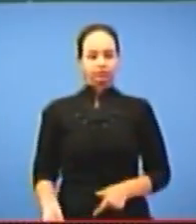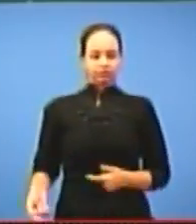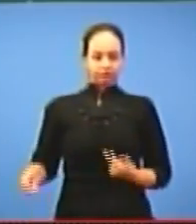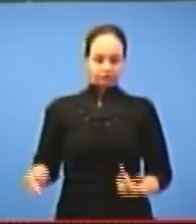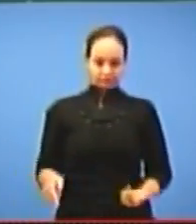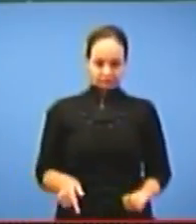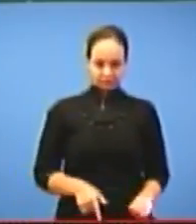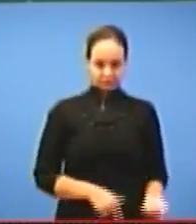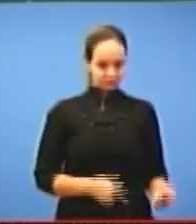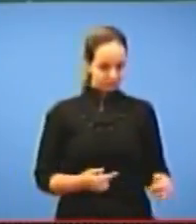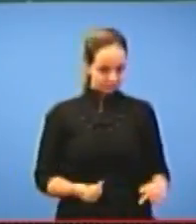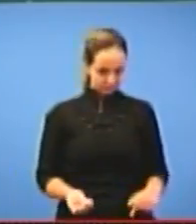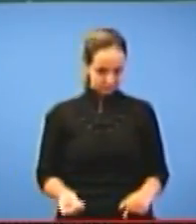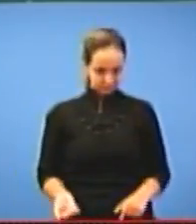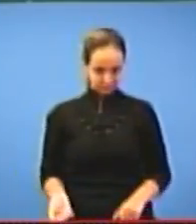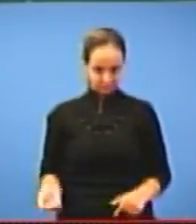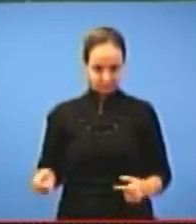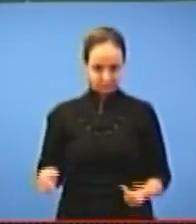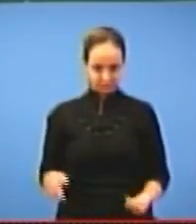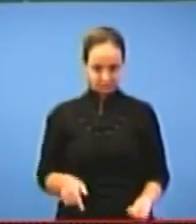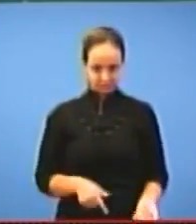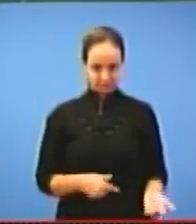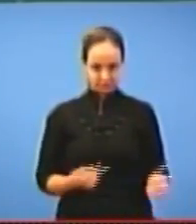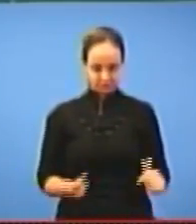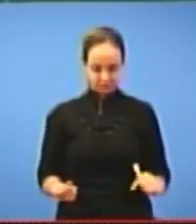Pueden quedar de pie, el grupo va a cantar.